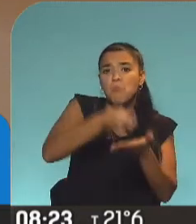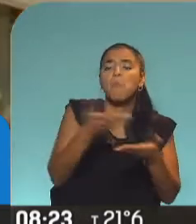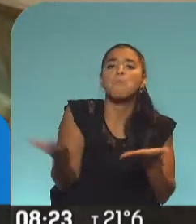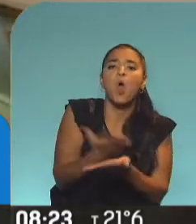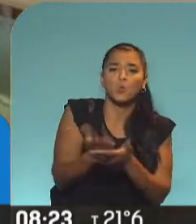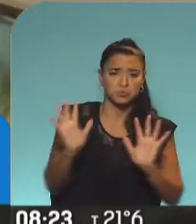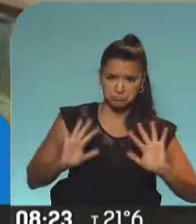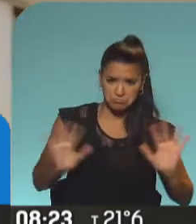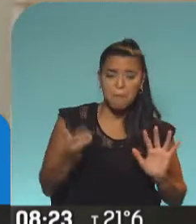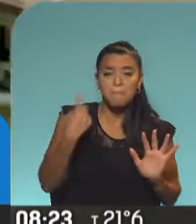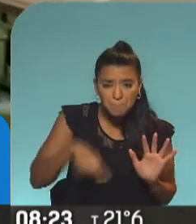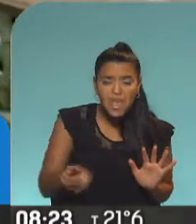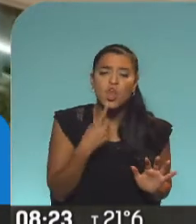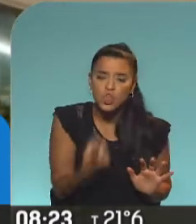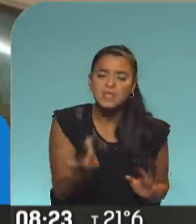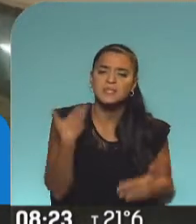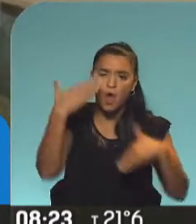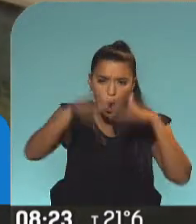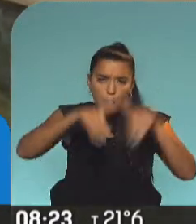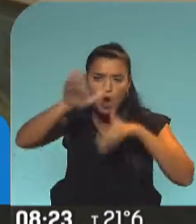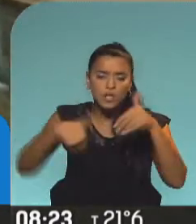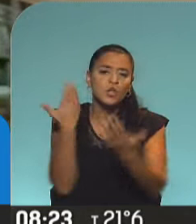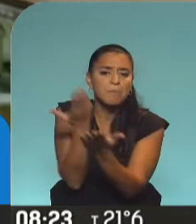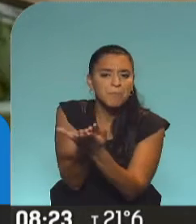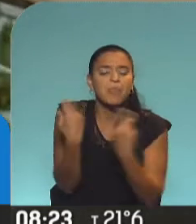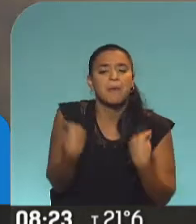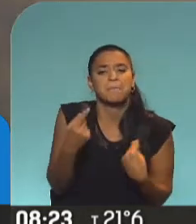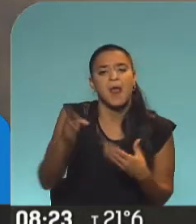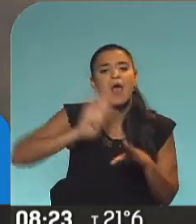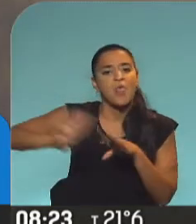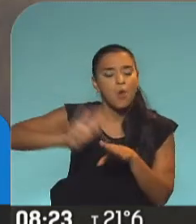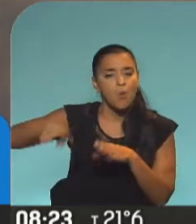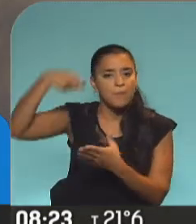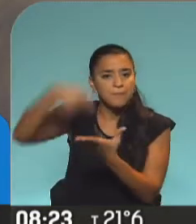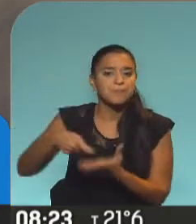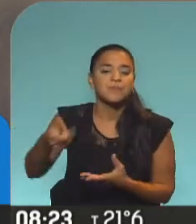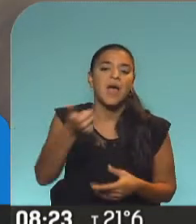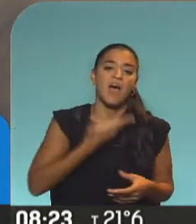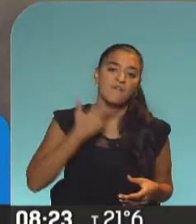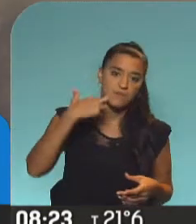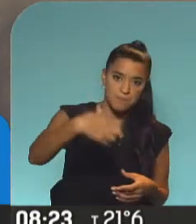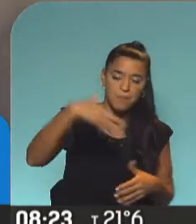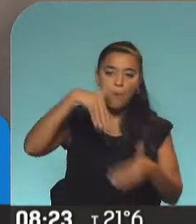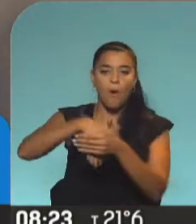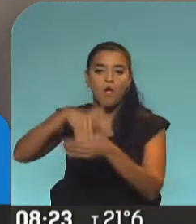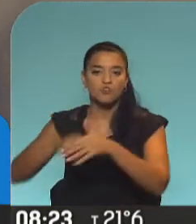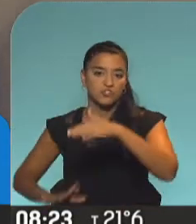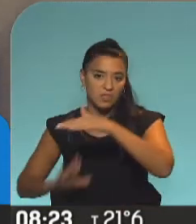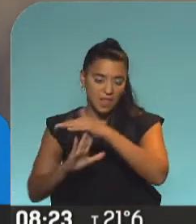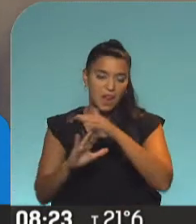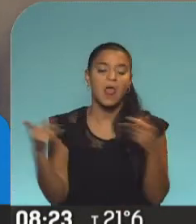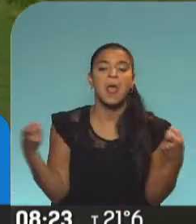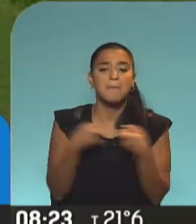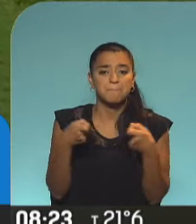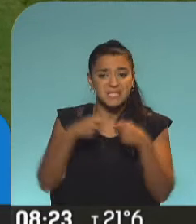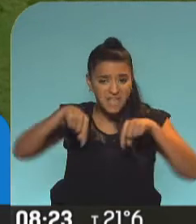productores, pero resolvió pedir la convocatoria para saldar la deuda con la AFIP y el Banco Central. La empresa no